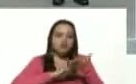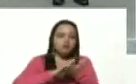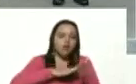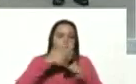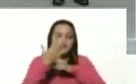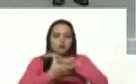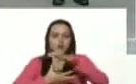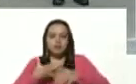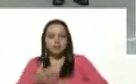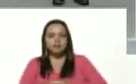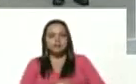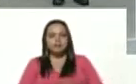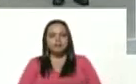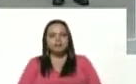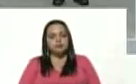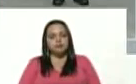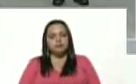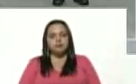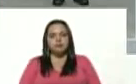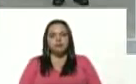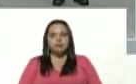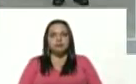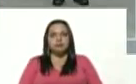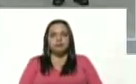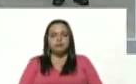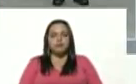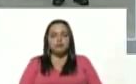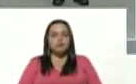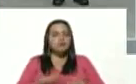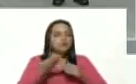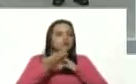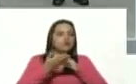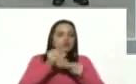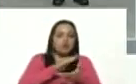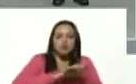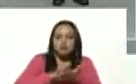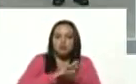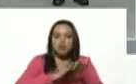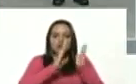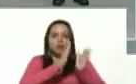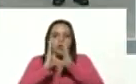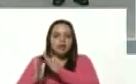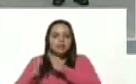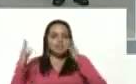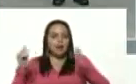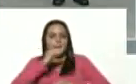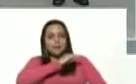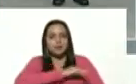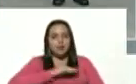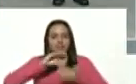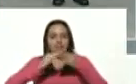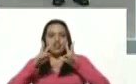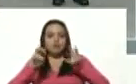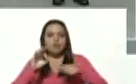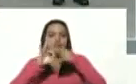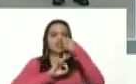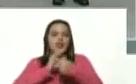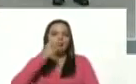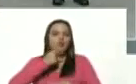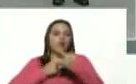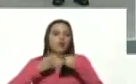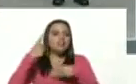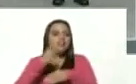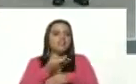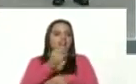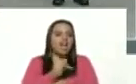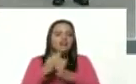problemas y soluciones estructurales. Por eso la gran misión Barrio Nuevo Barrio Tricolor tiene que